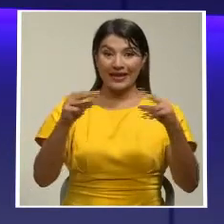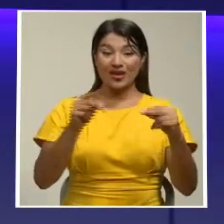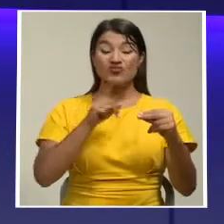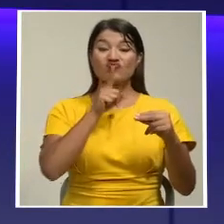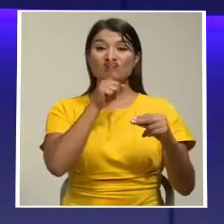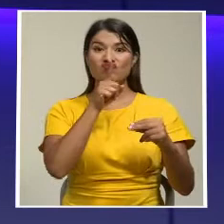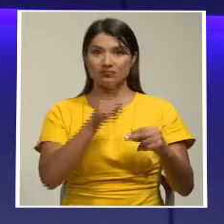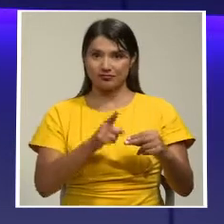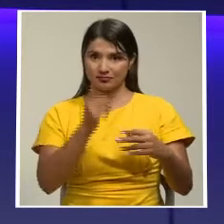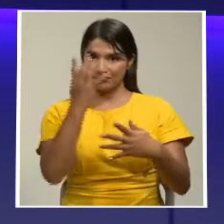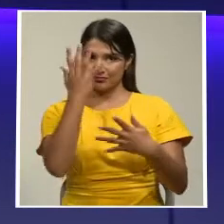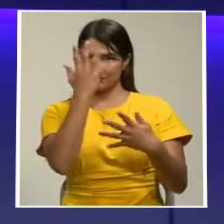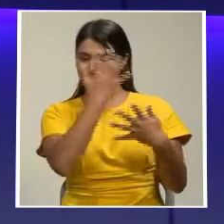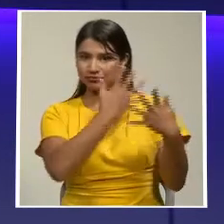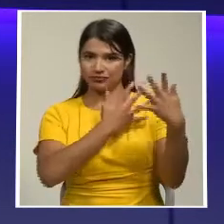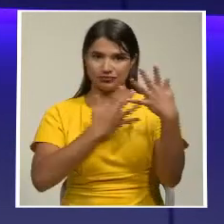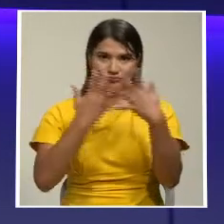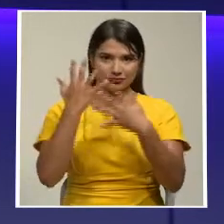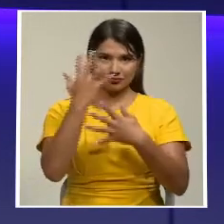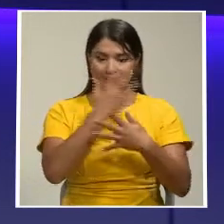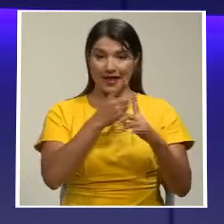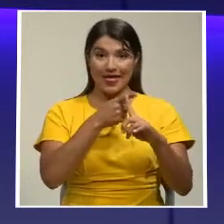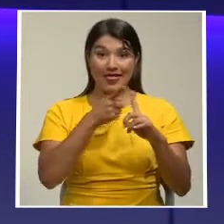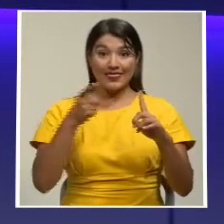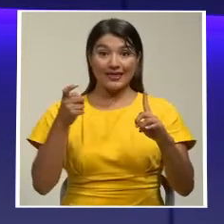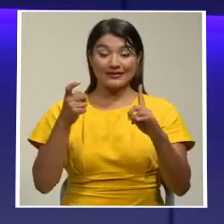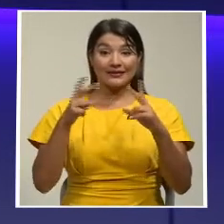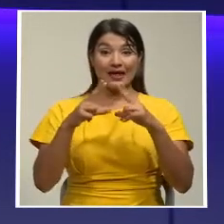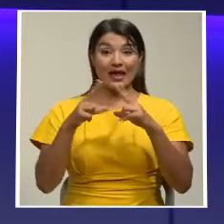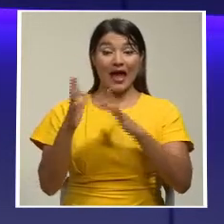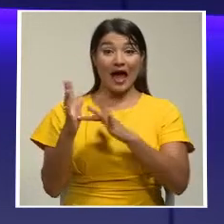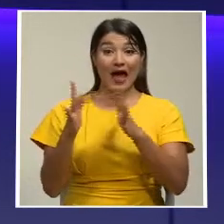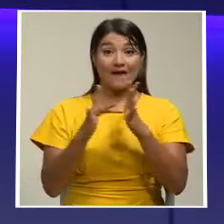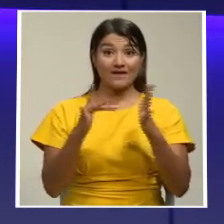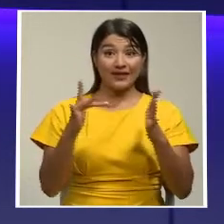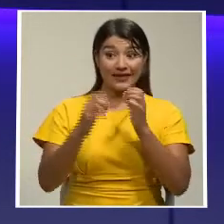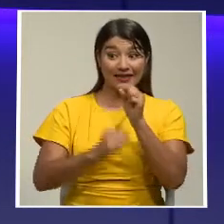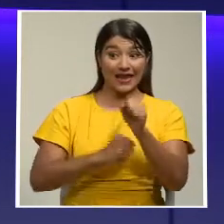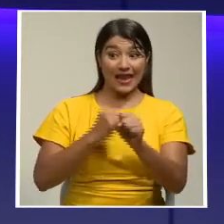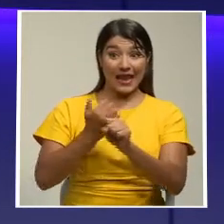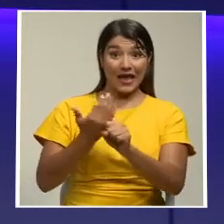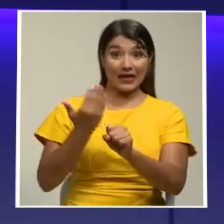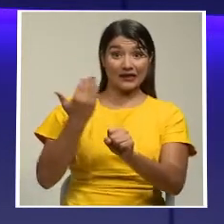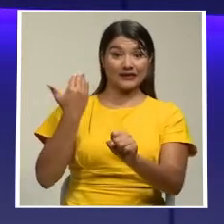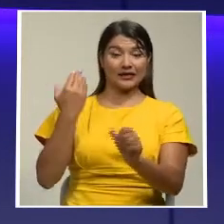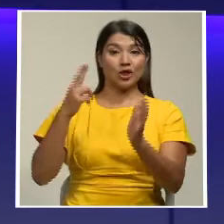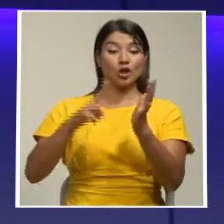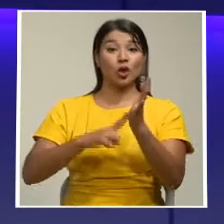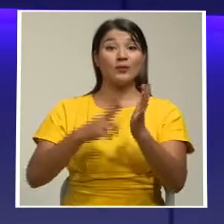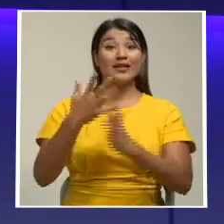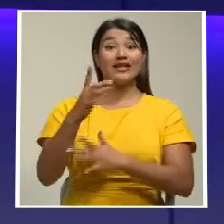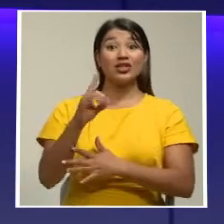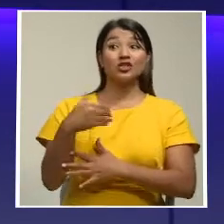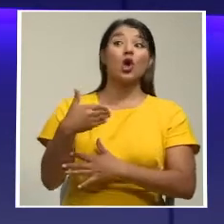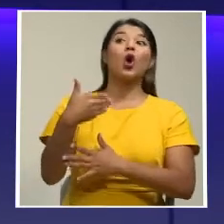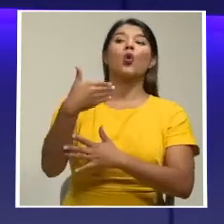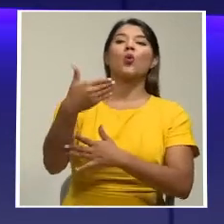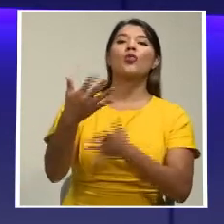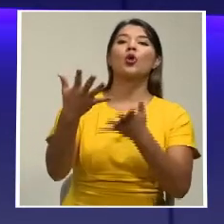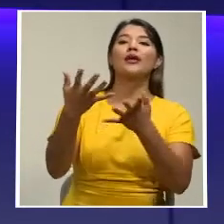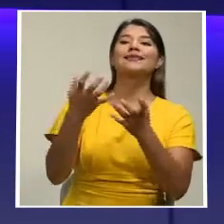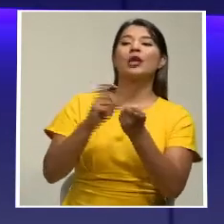desesperante. Desde abril del 2018, cuando una protesta por la reforma al sistema de